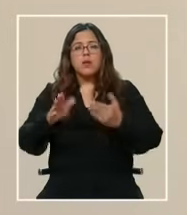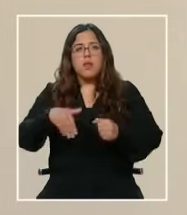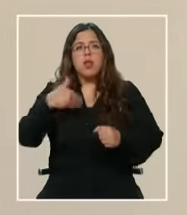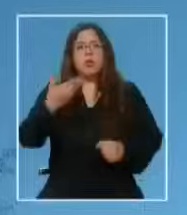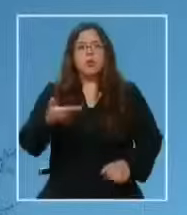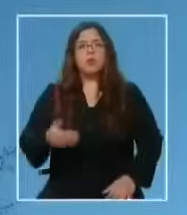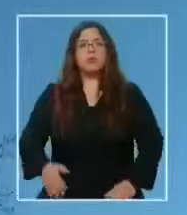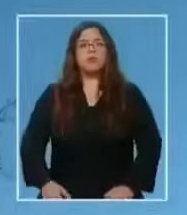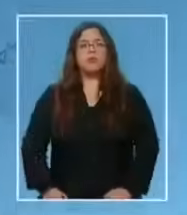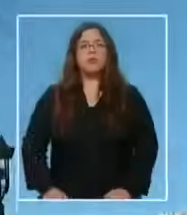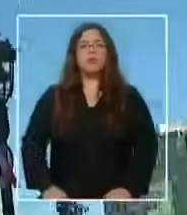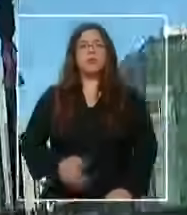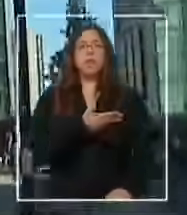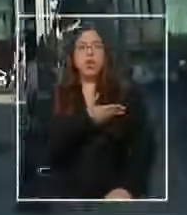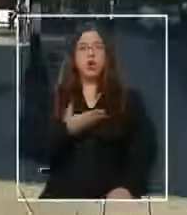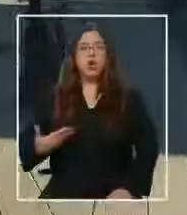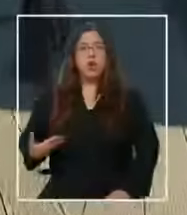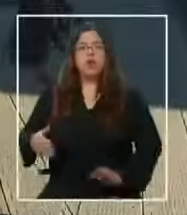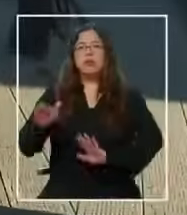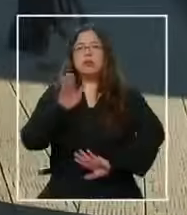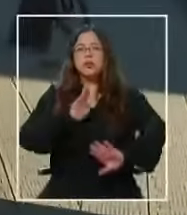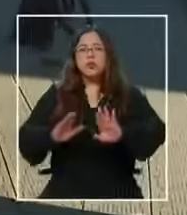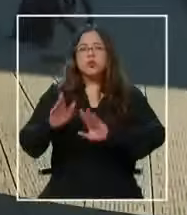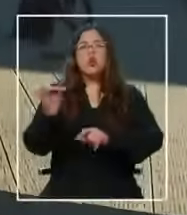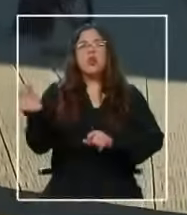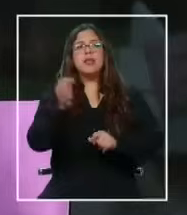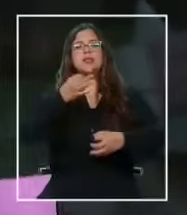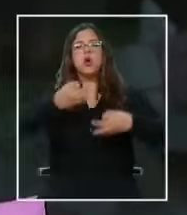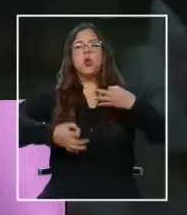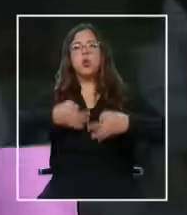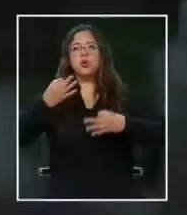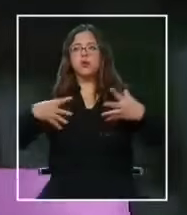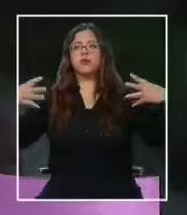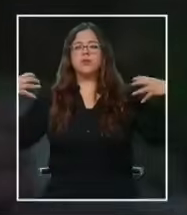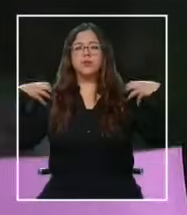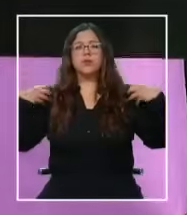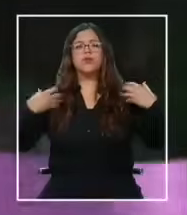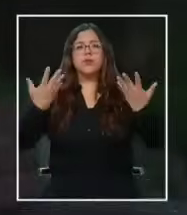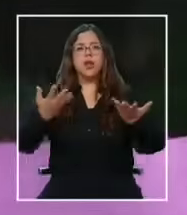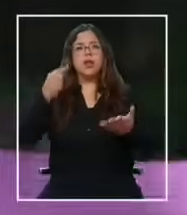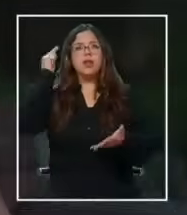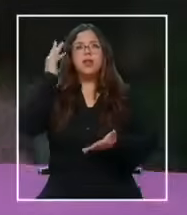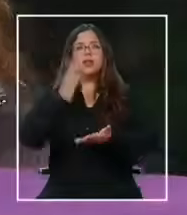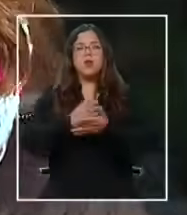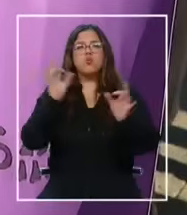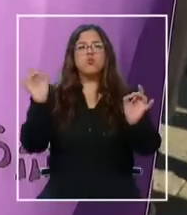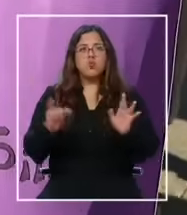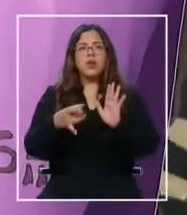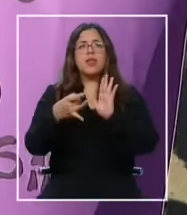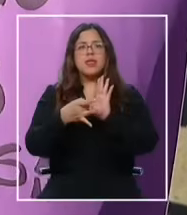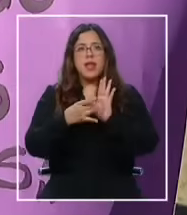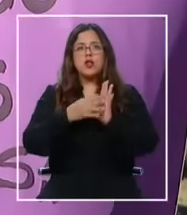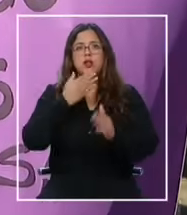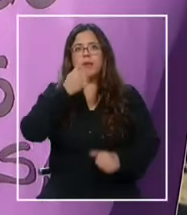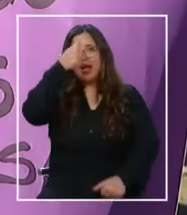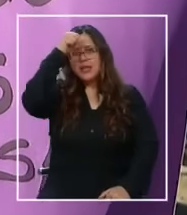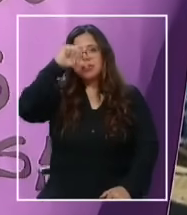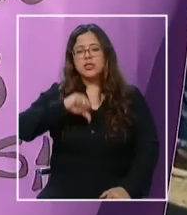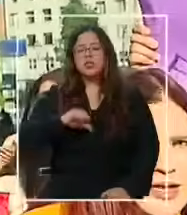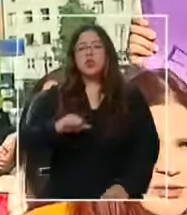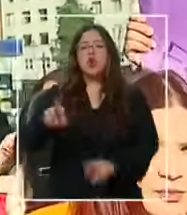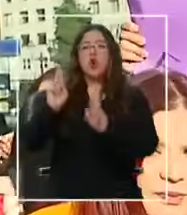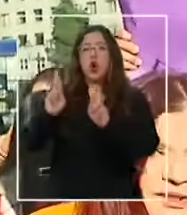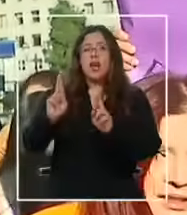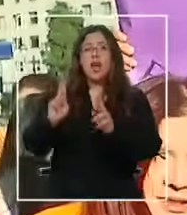a futuro desde el gobierno fueron cautos dicen que la justicia será la encargada de determinar posibles delitos y sanciones